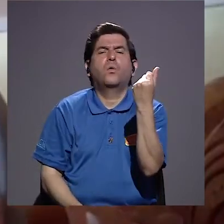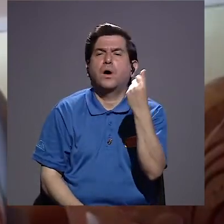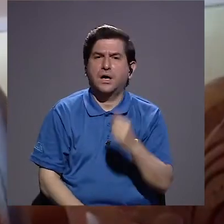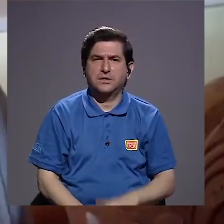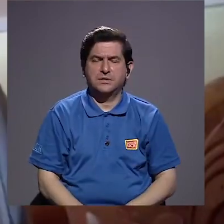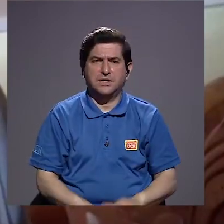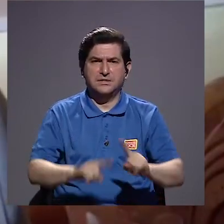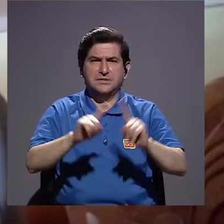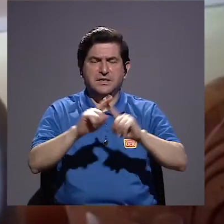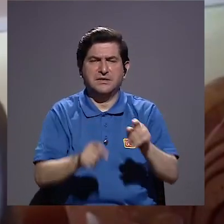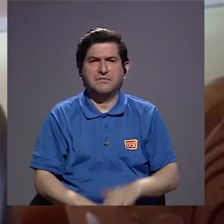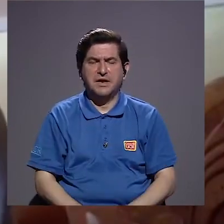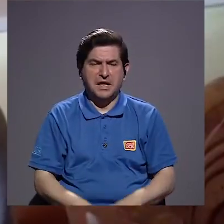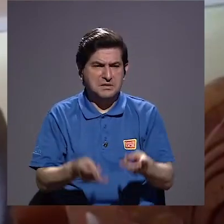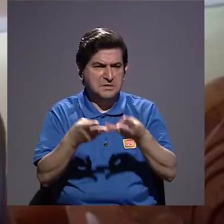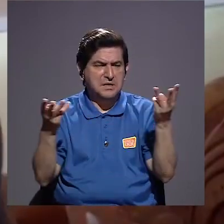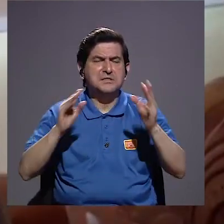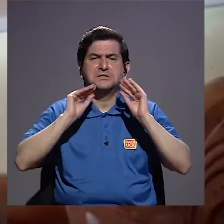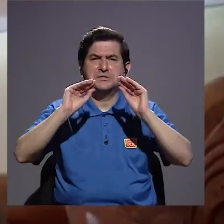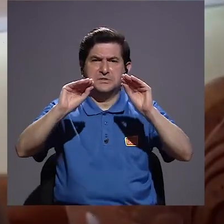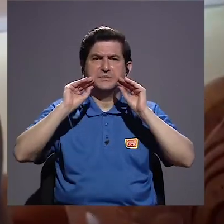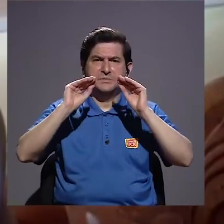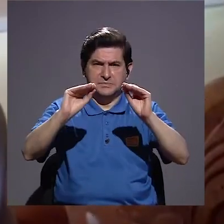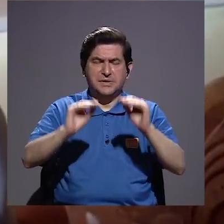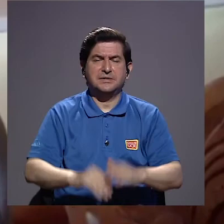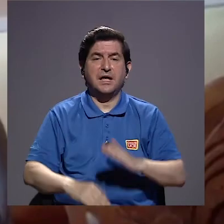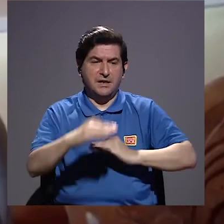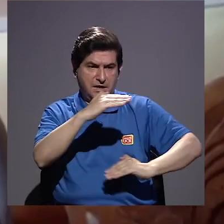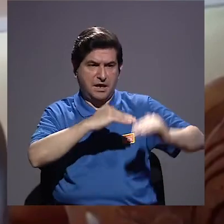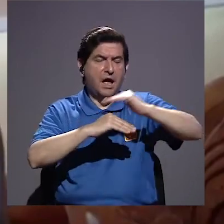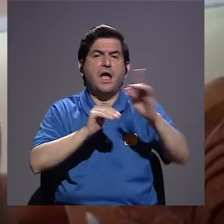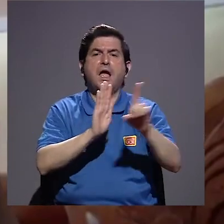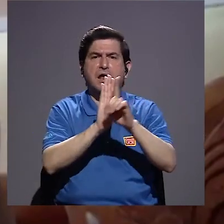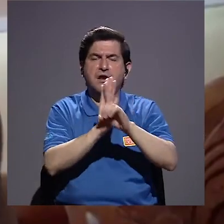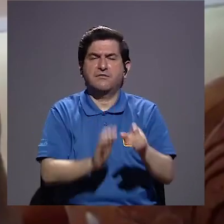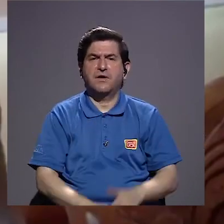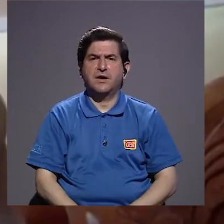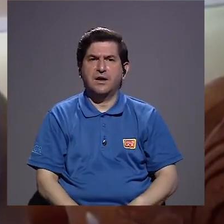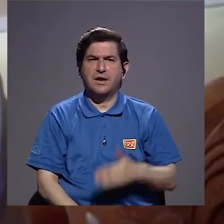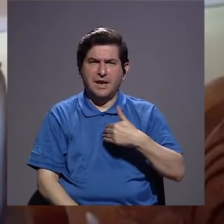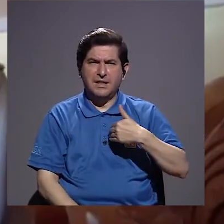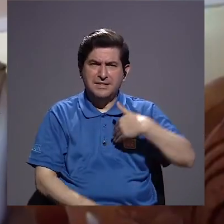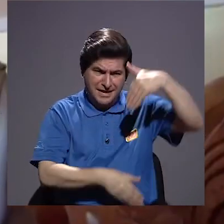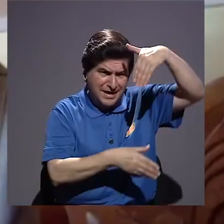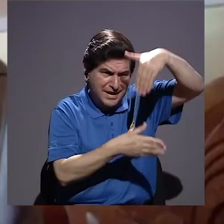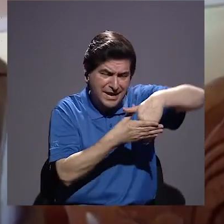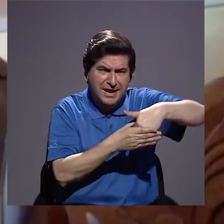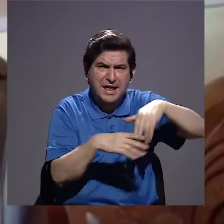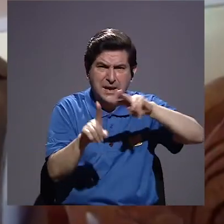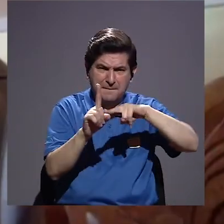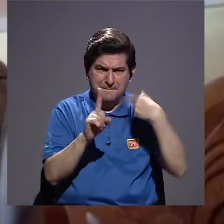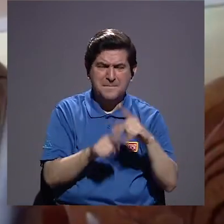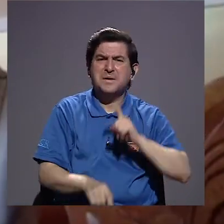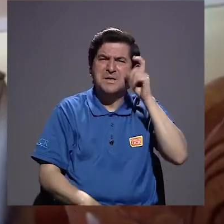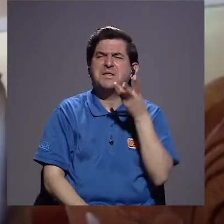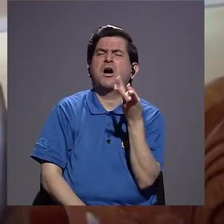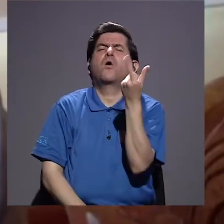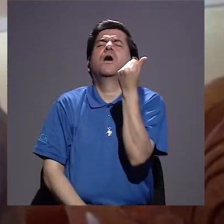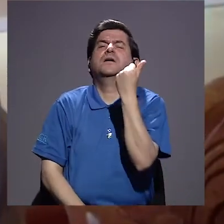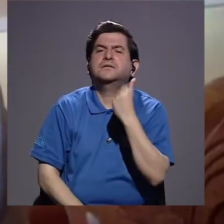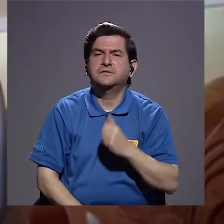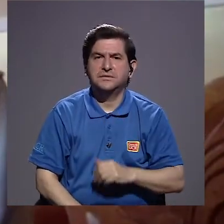las asignaturas que se imparten en nuestra facultad tiene introducida la perspectiva de